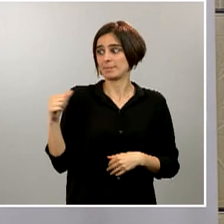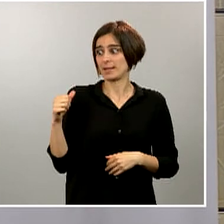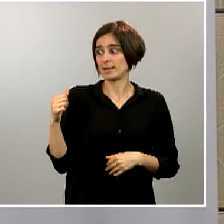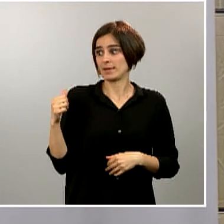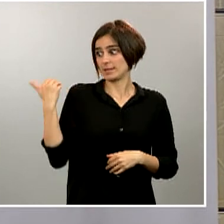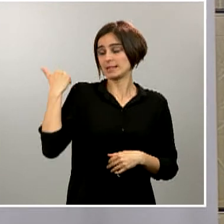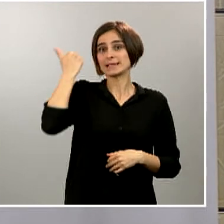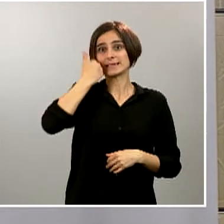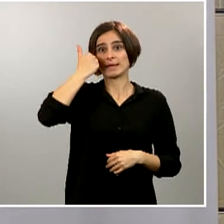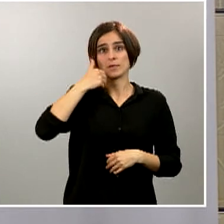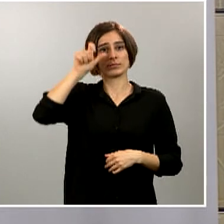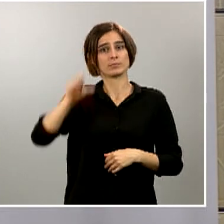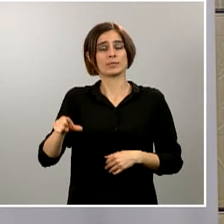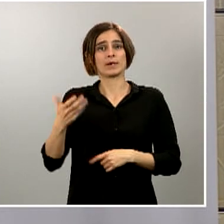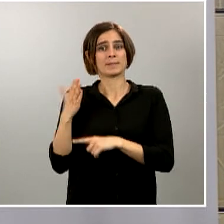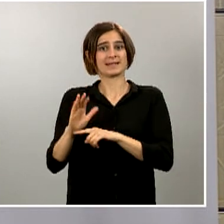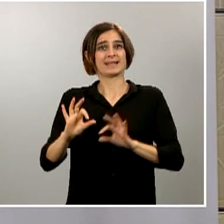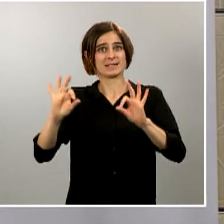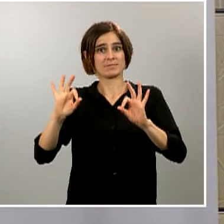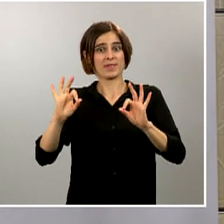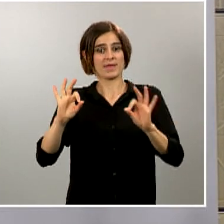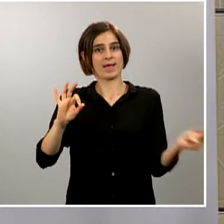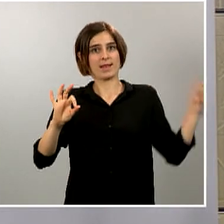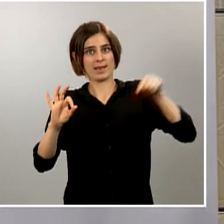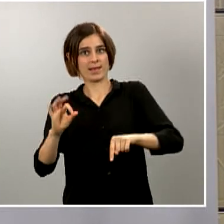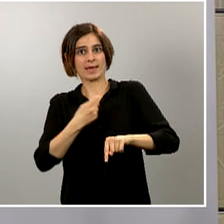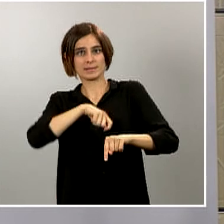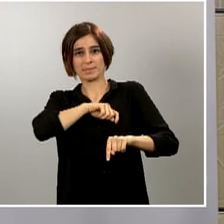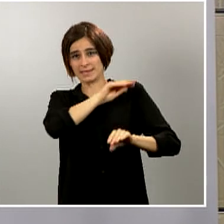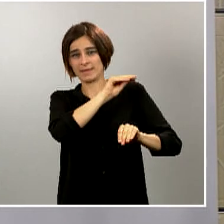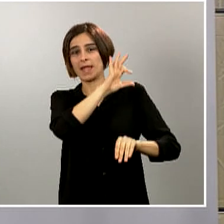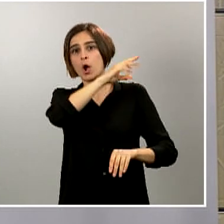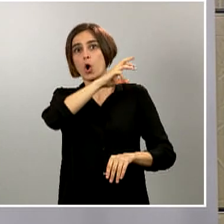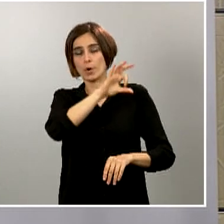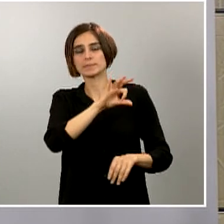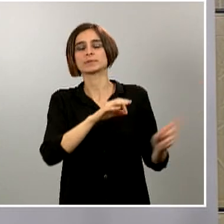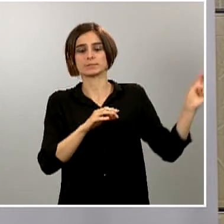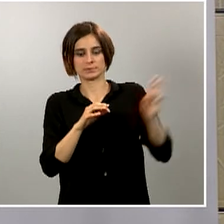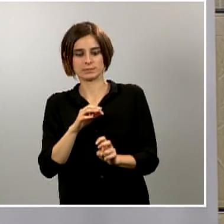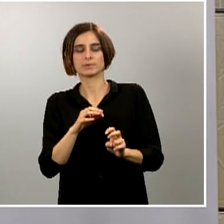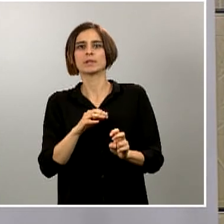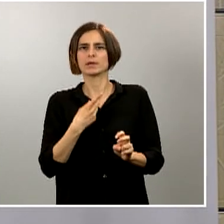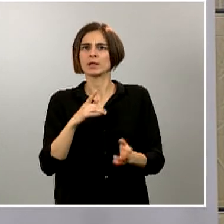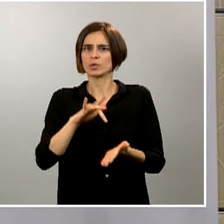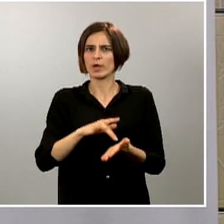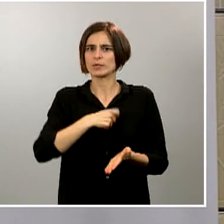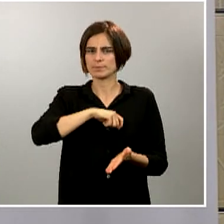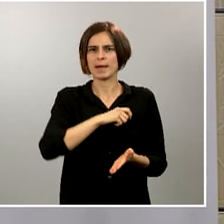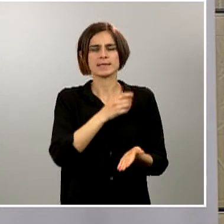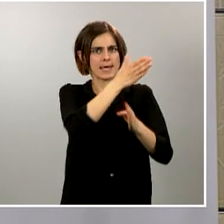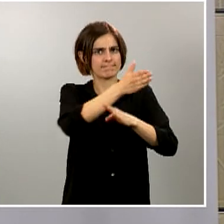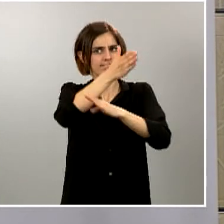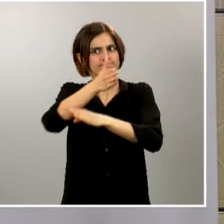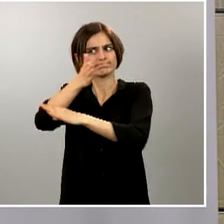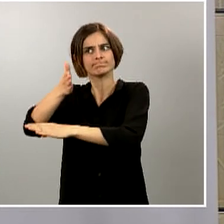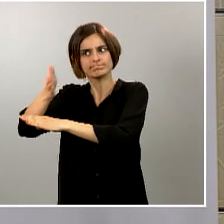estado en España y ha recorrido ciertas partes del territorio y ha contado con todos los medios para poder evaluar el trabajo que estaba